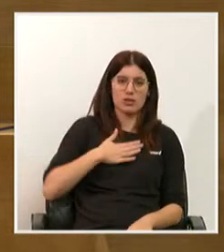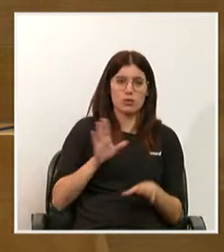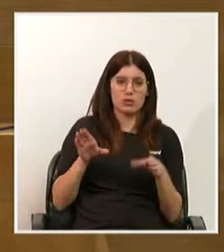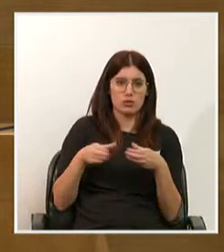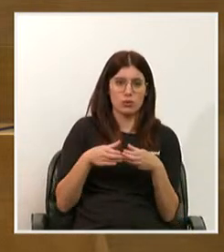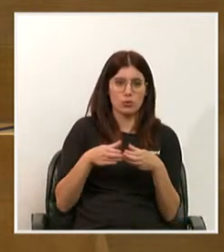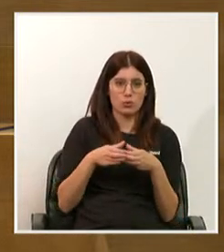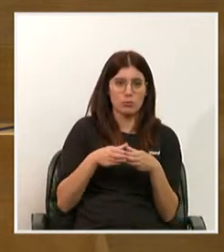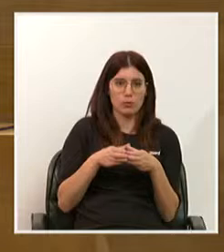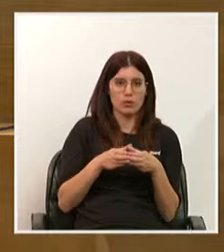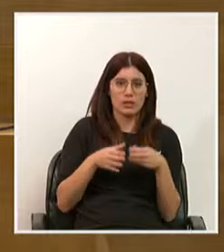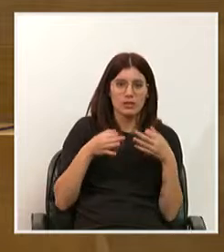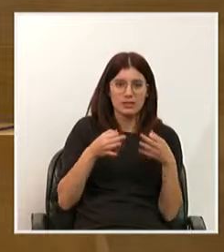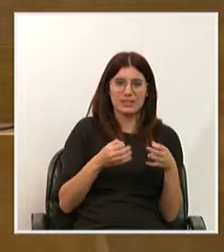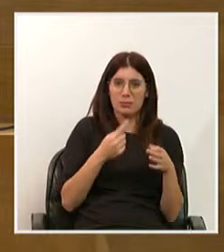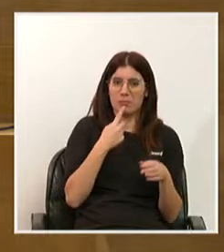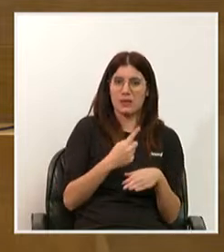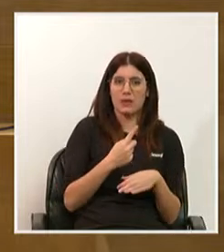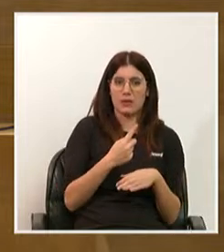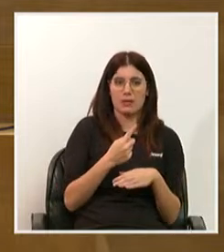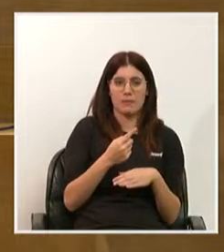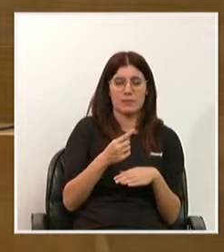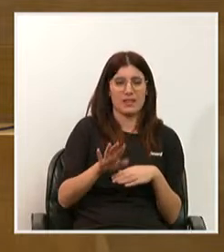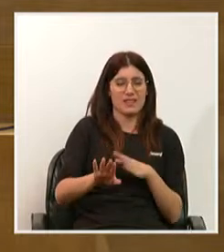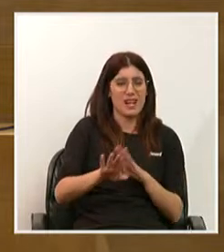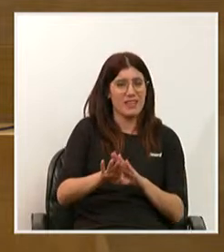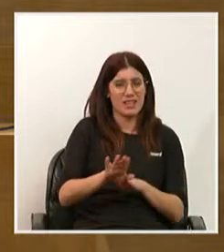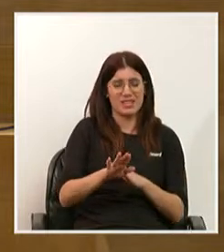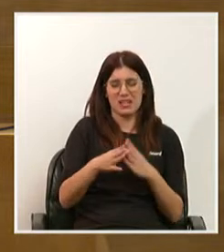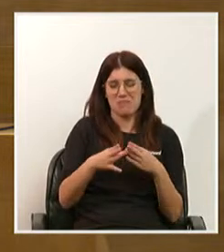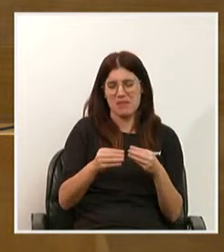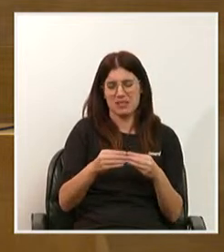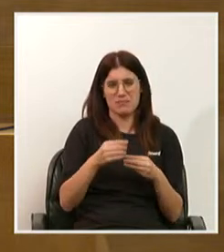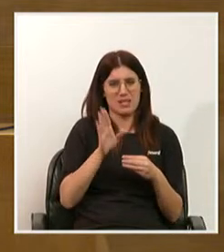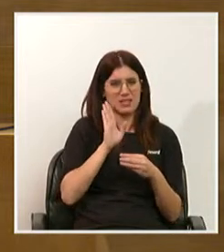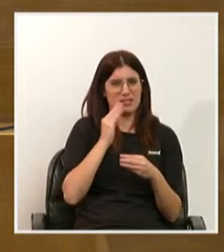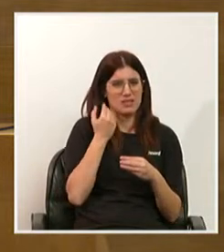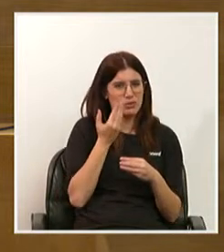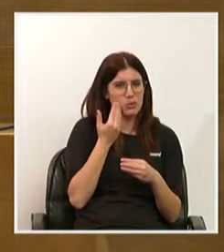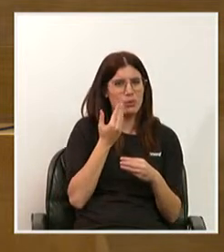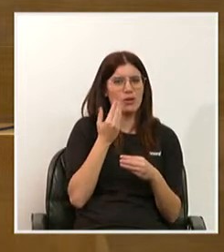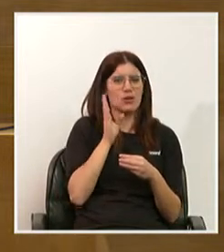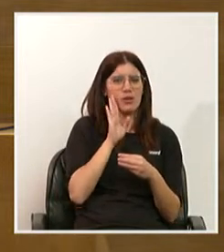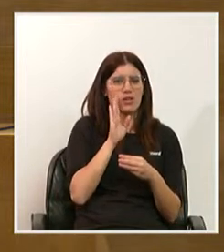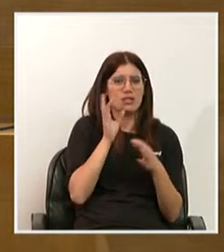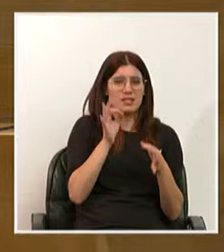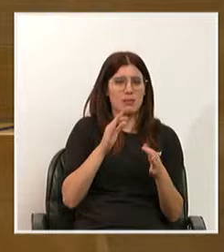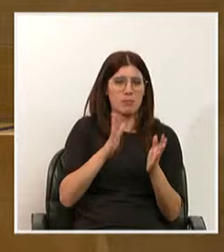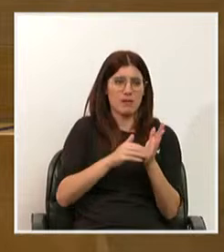grupar que la y esci